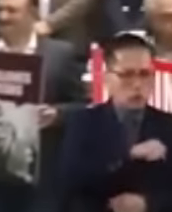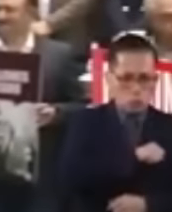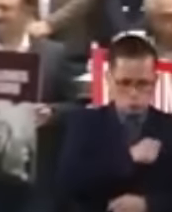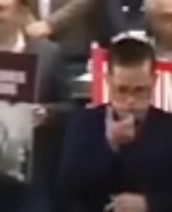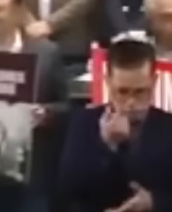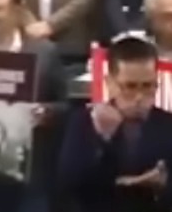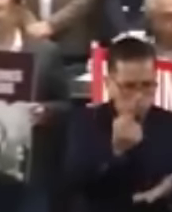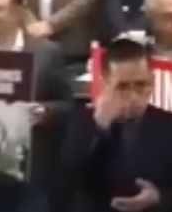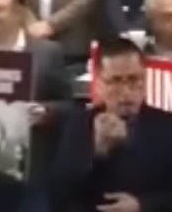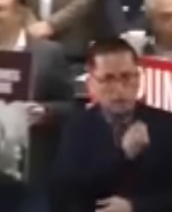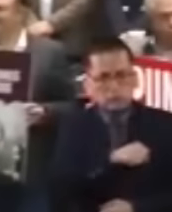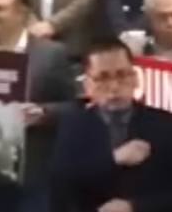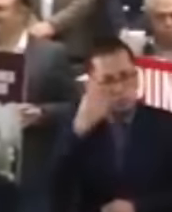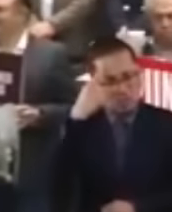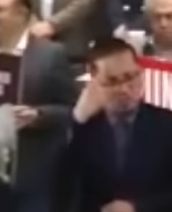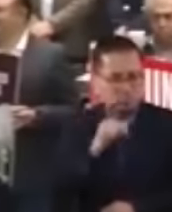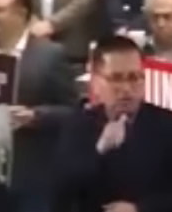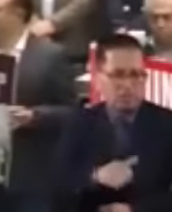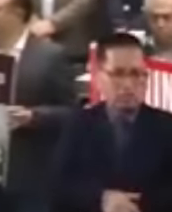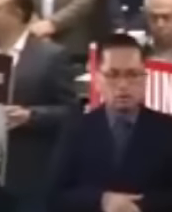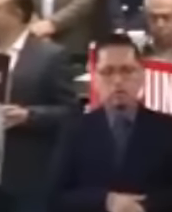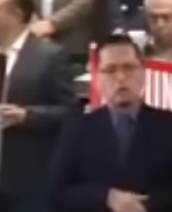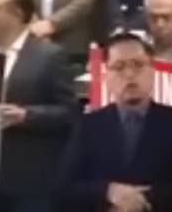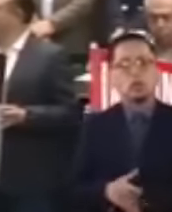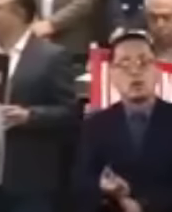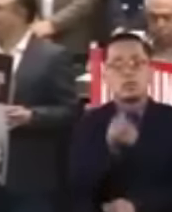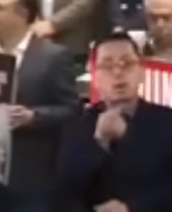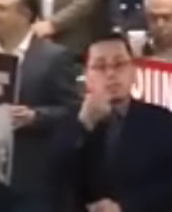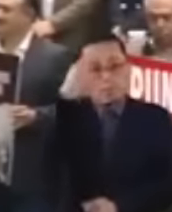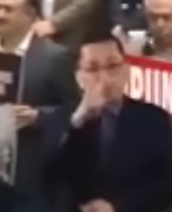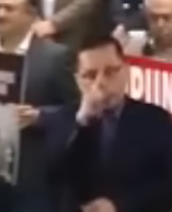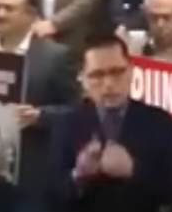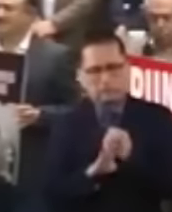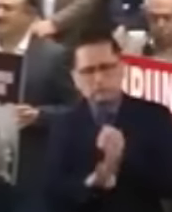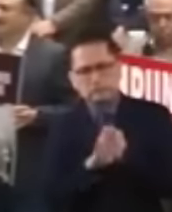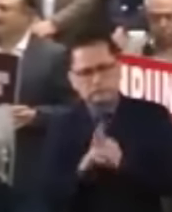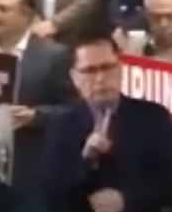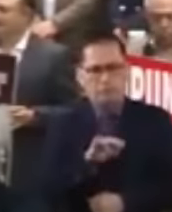mental. Antirretrovirales, se están olvidando de los grupos vulnerables.